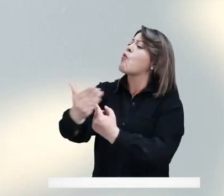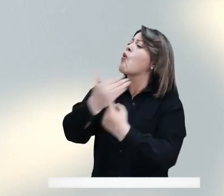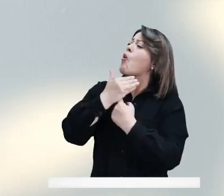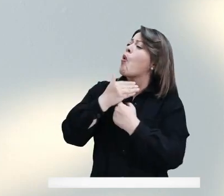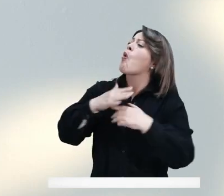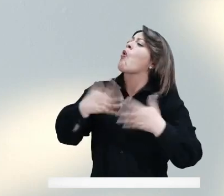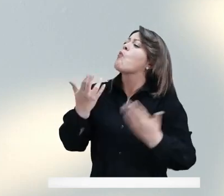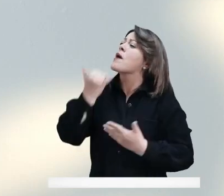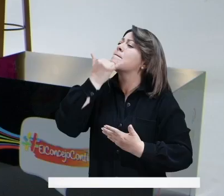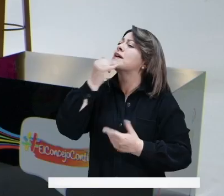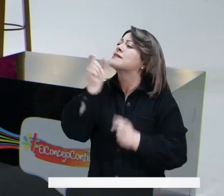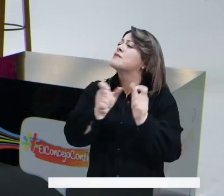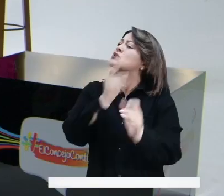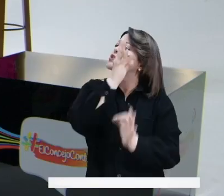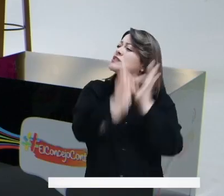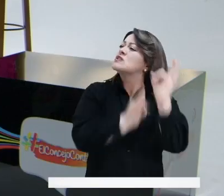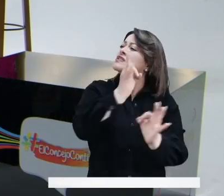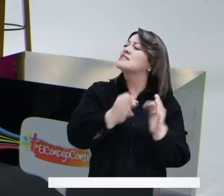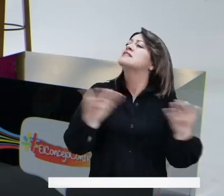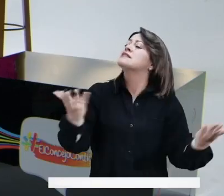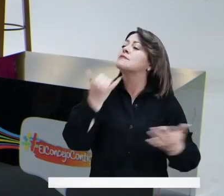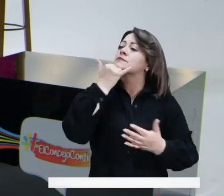protegiendo? ¿Cuál es la realidad de ellos en este momento?